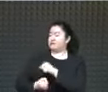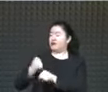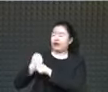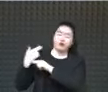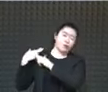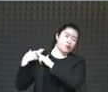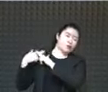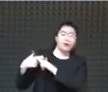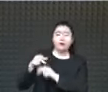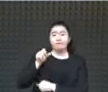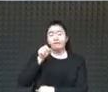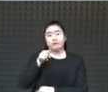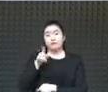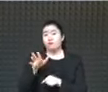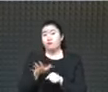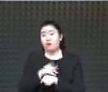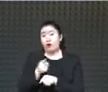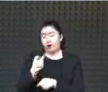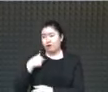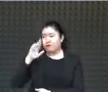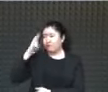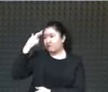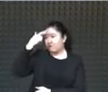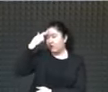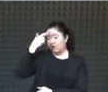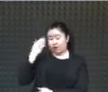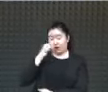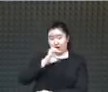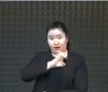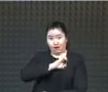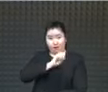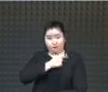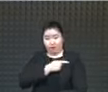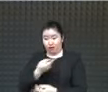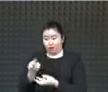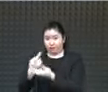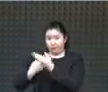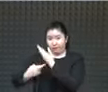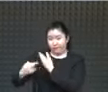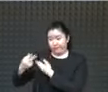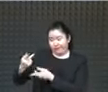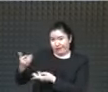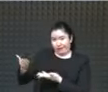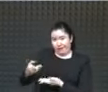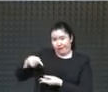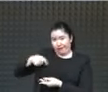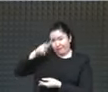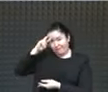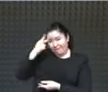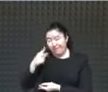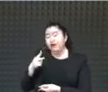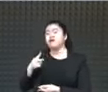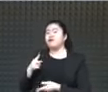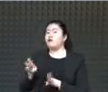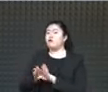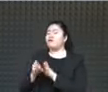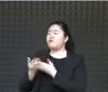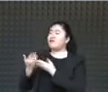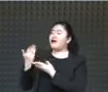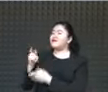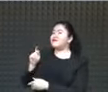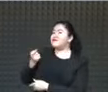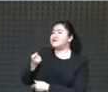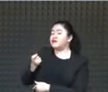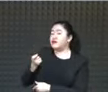antes de que llegaran los españoles, pues la grandeza del Imperio Mexica, que